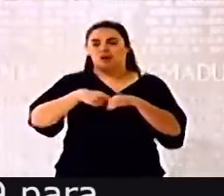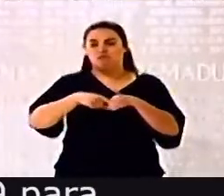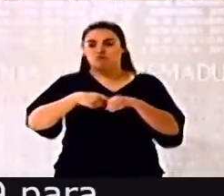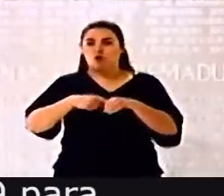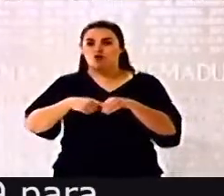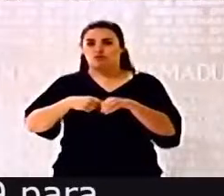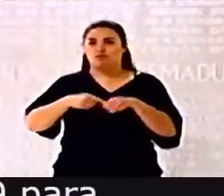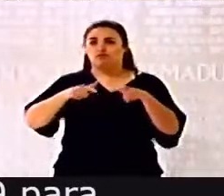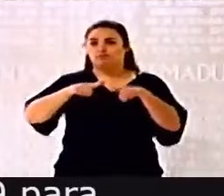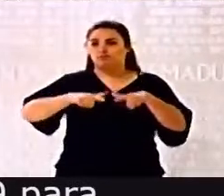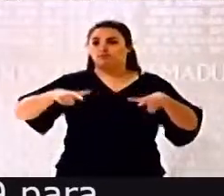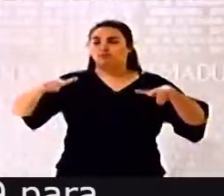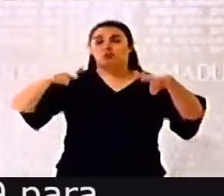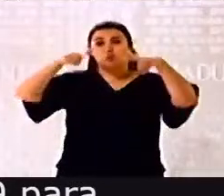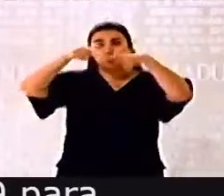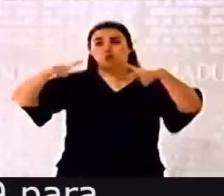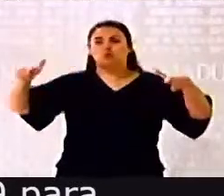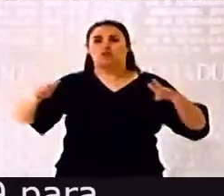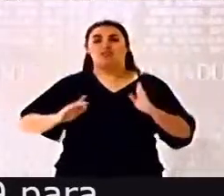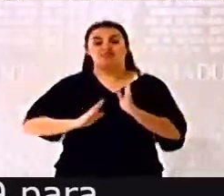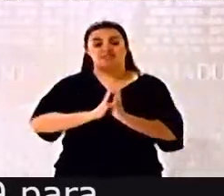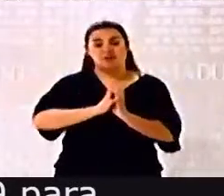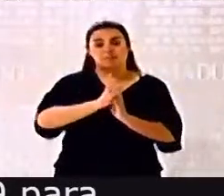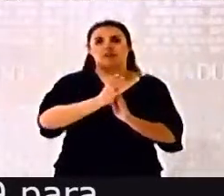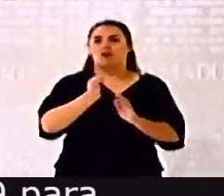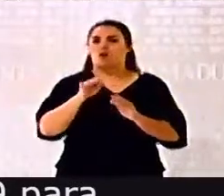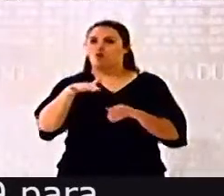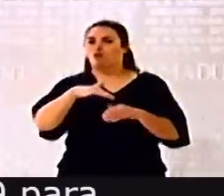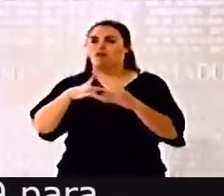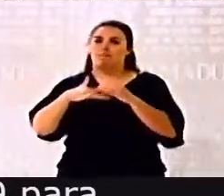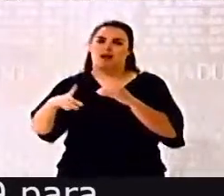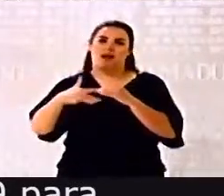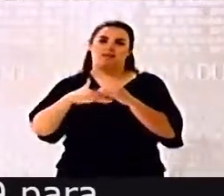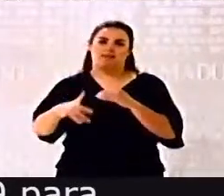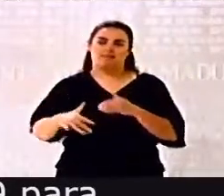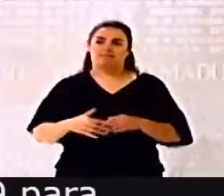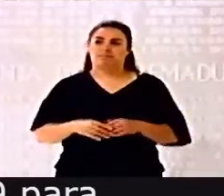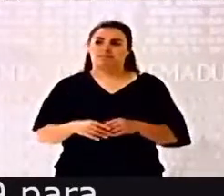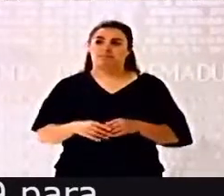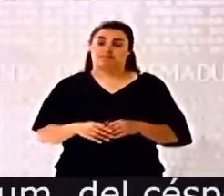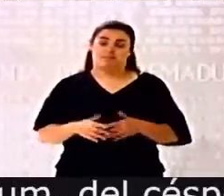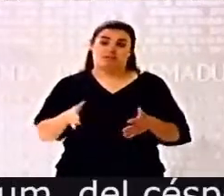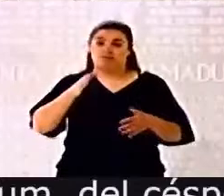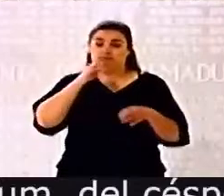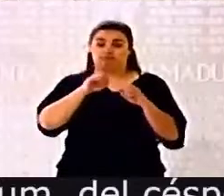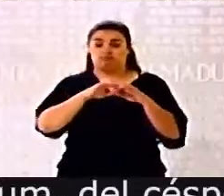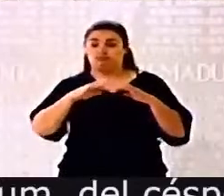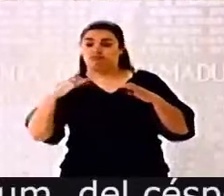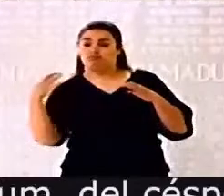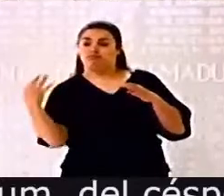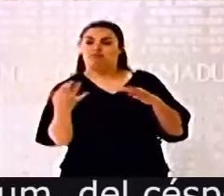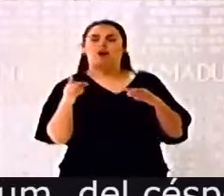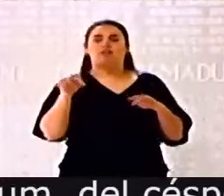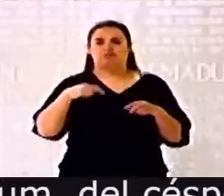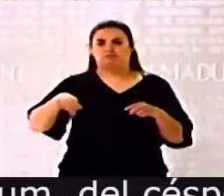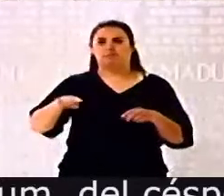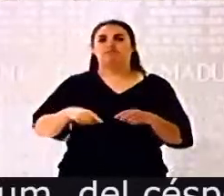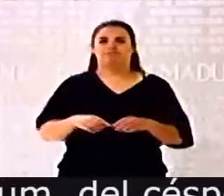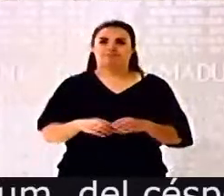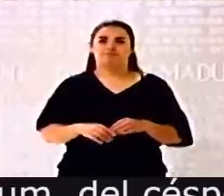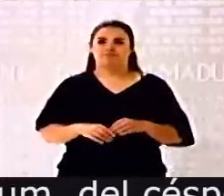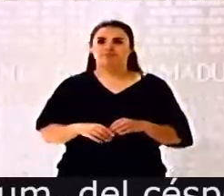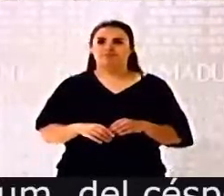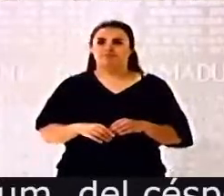los solarium, del césped o de las zonas de playa que están alrededor de la piscina, que tienen